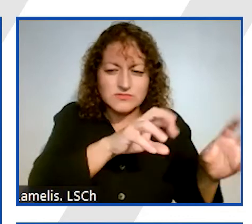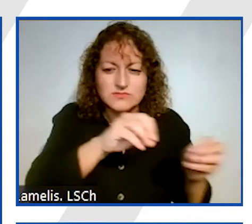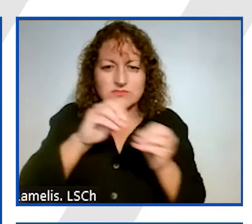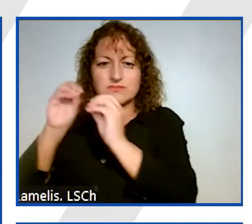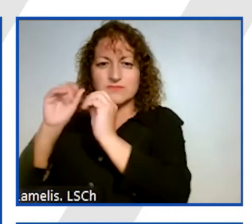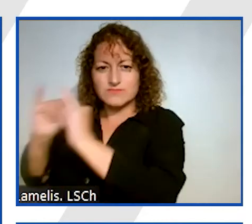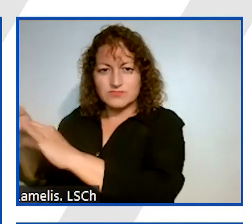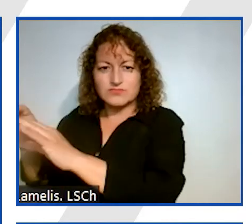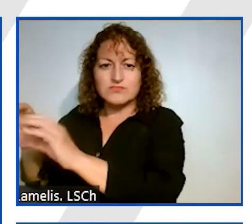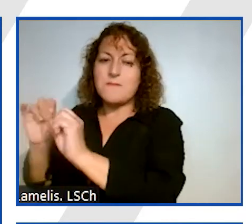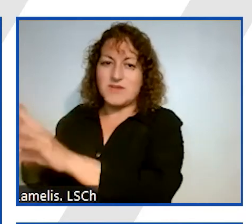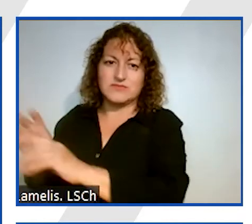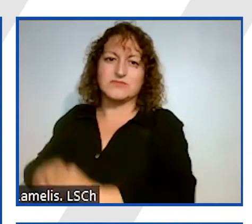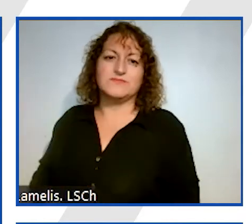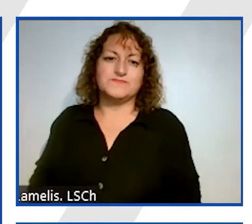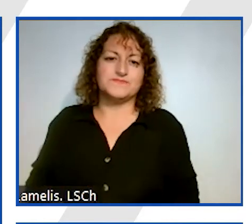Y eso nos permite